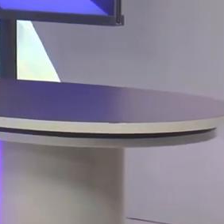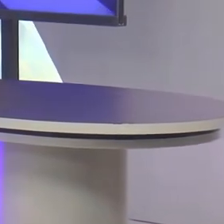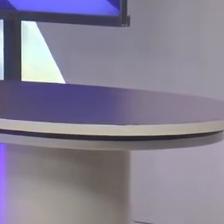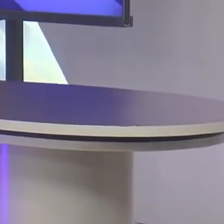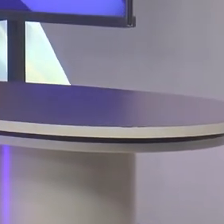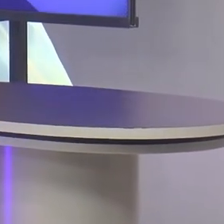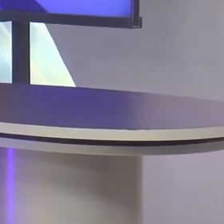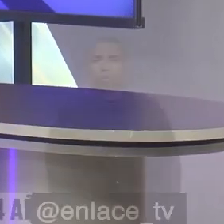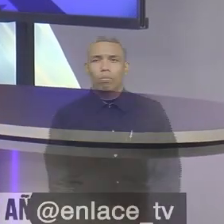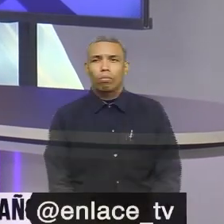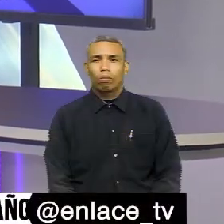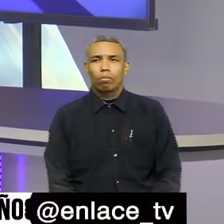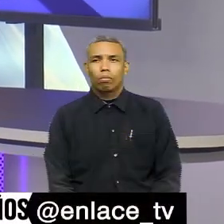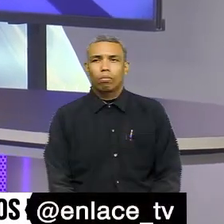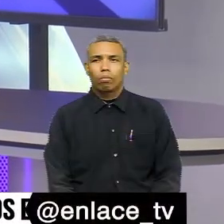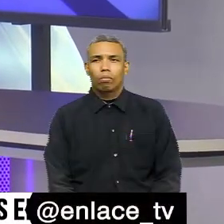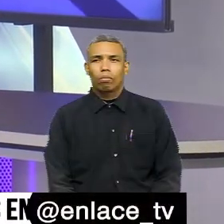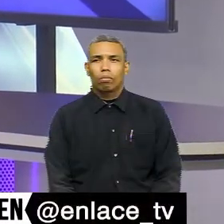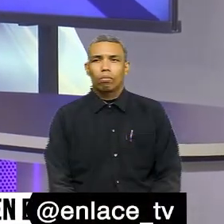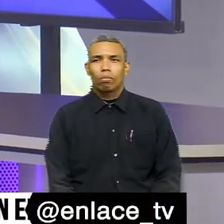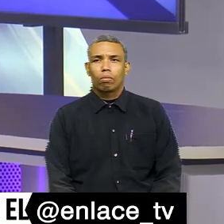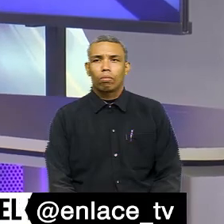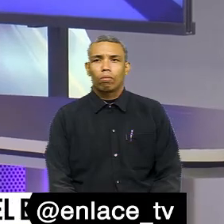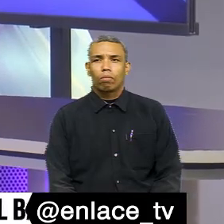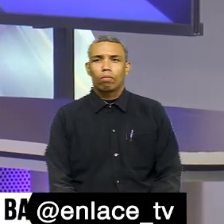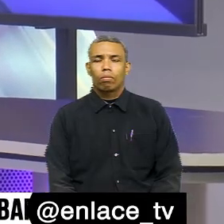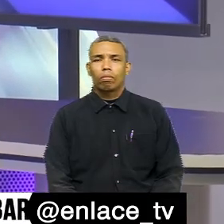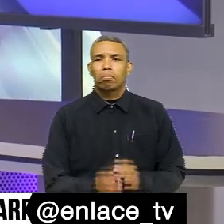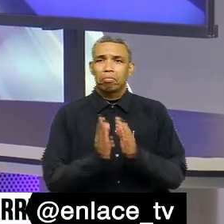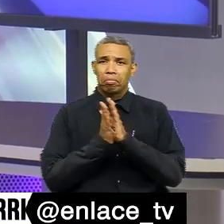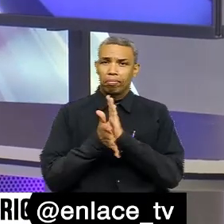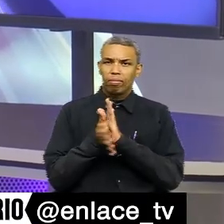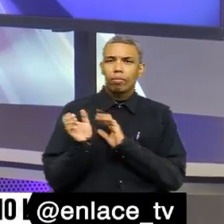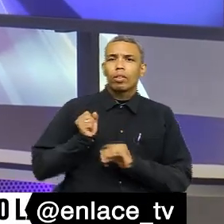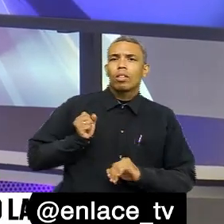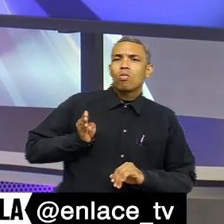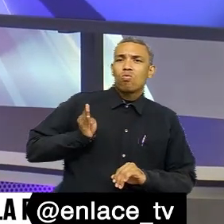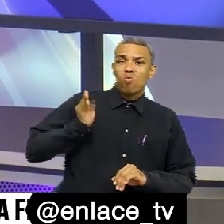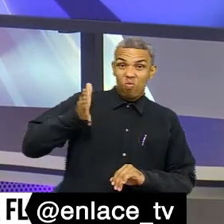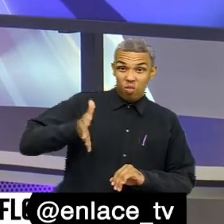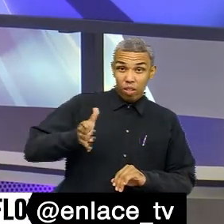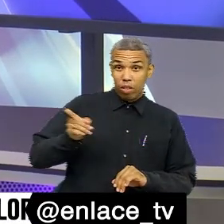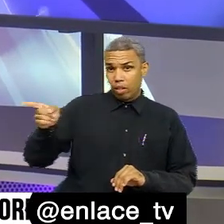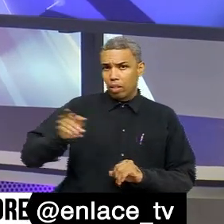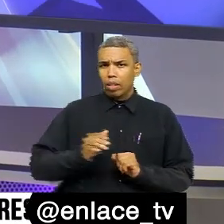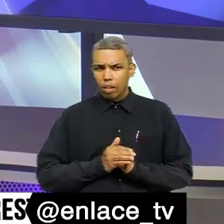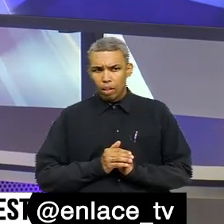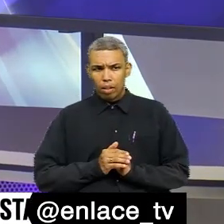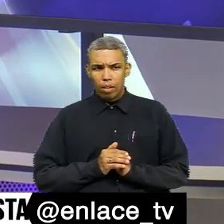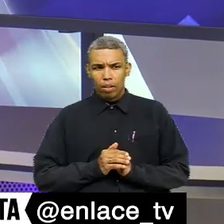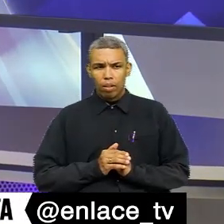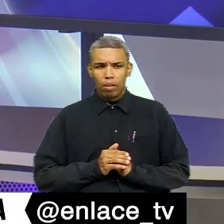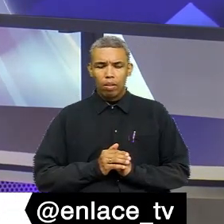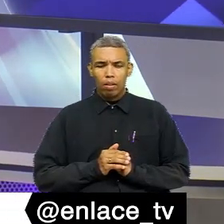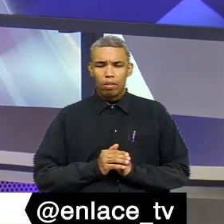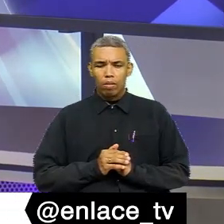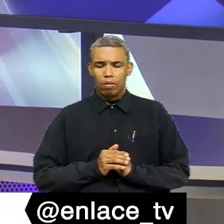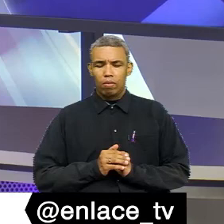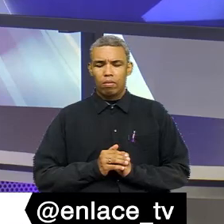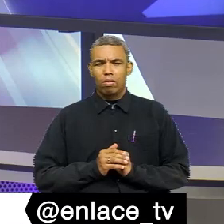Continuamos con más información y se cumplió en el Salón Cusiana del Club Infantas el tercer Cantarte Festival 2016, un